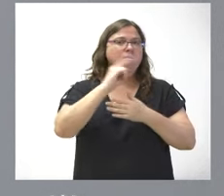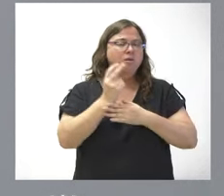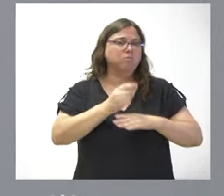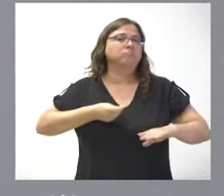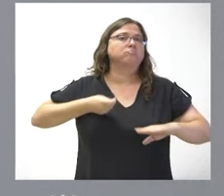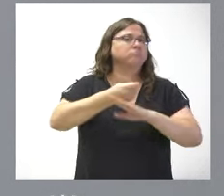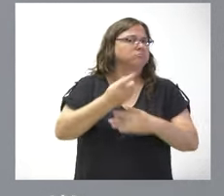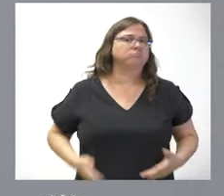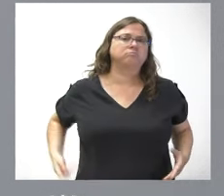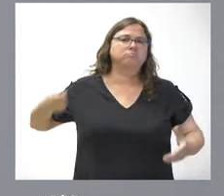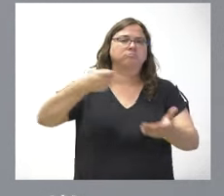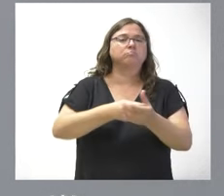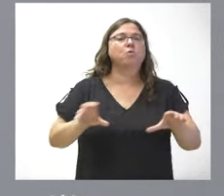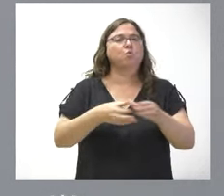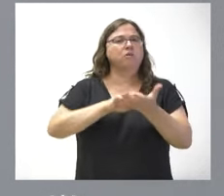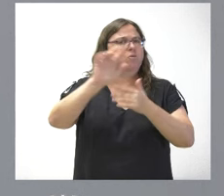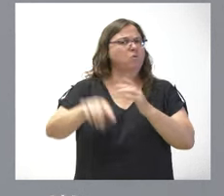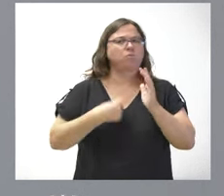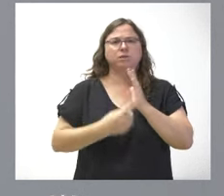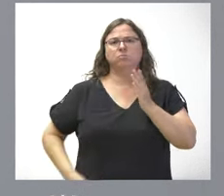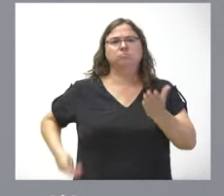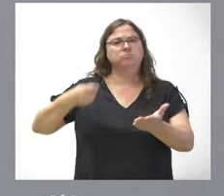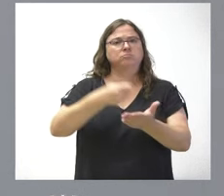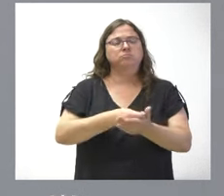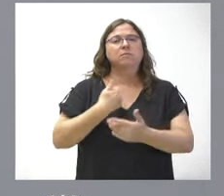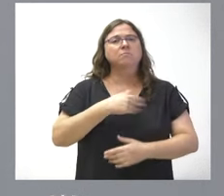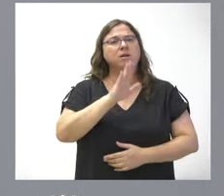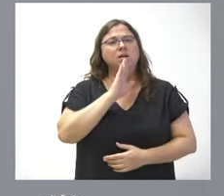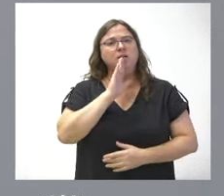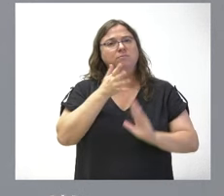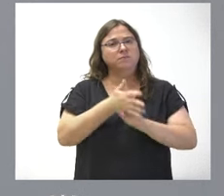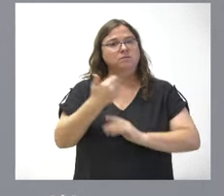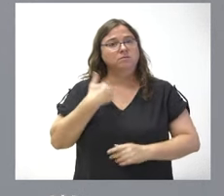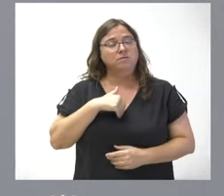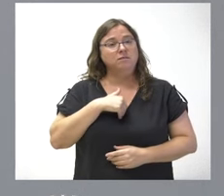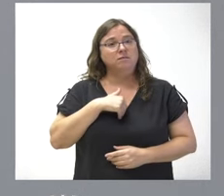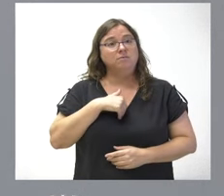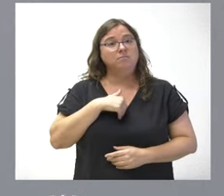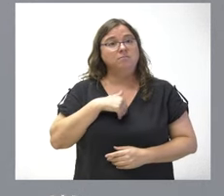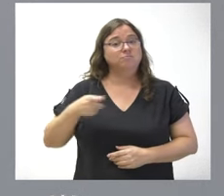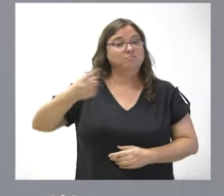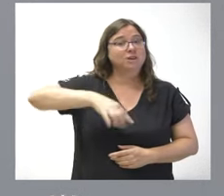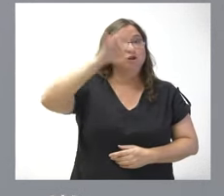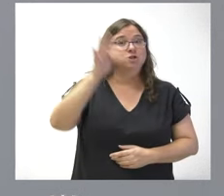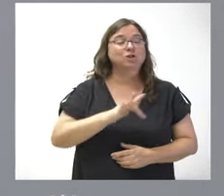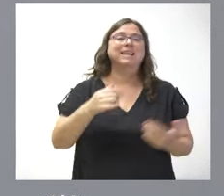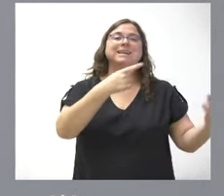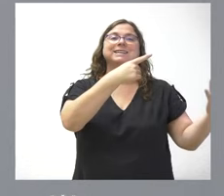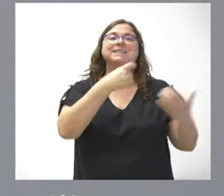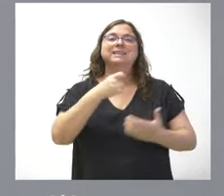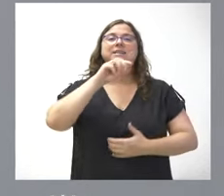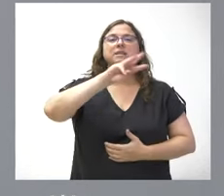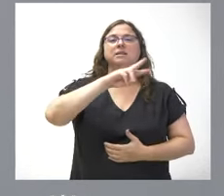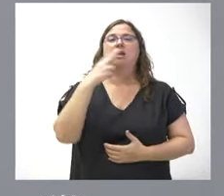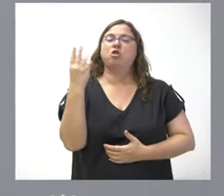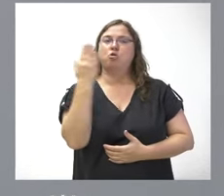íntegramente por la junta de Castilla y león que como les he digo afecta un total de 632 centros